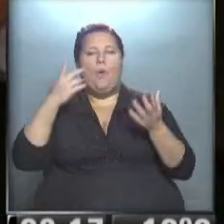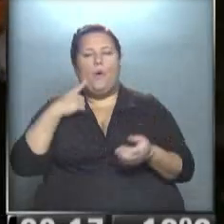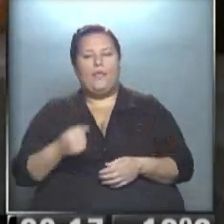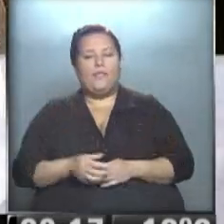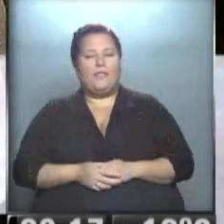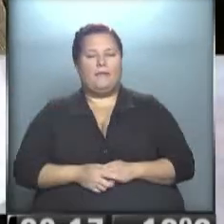marzo